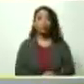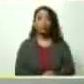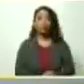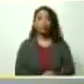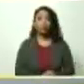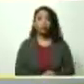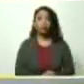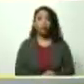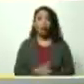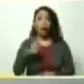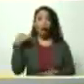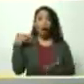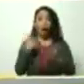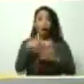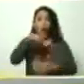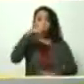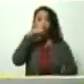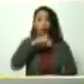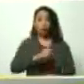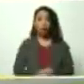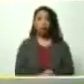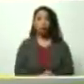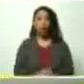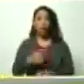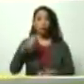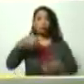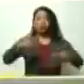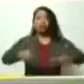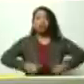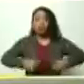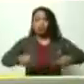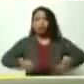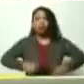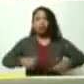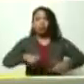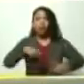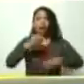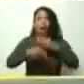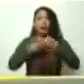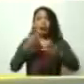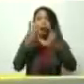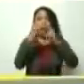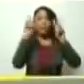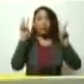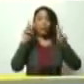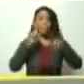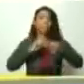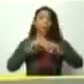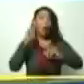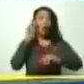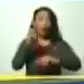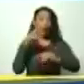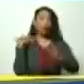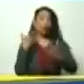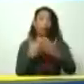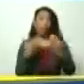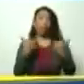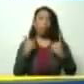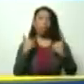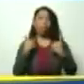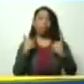en estos años nos costó conquistar y establecer la paz hay que ver por lo que hemos pasado Liz